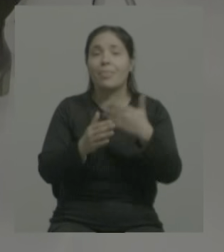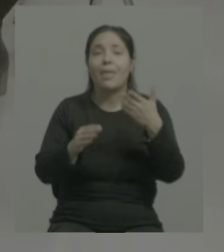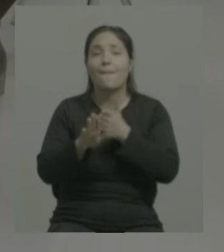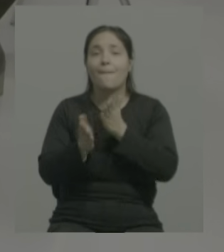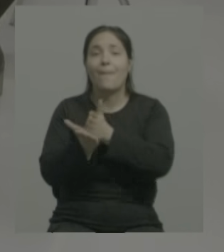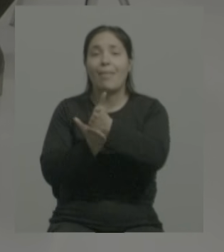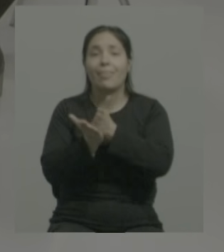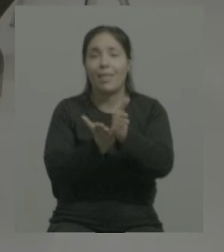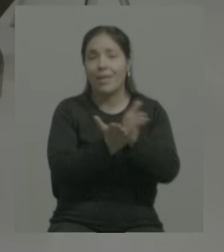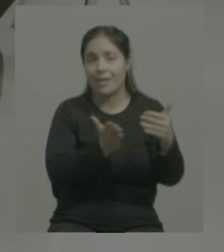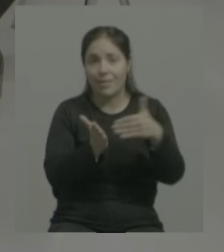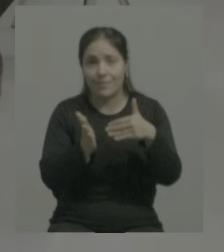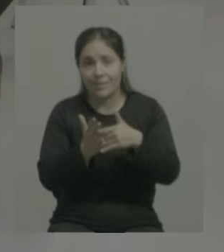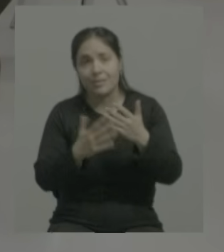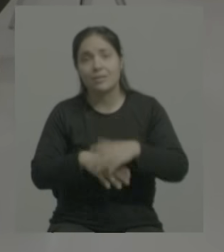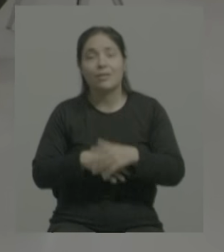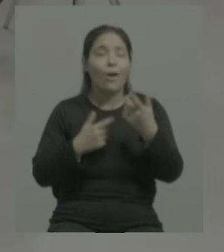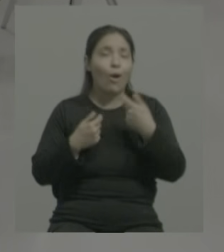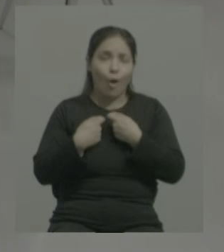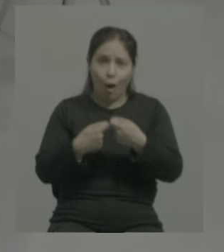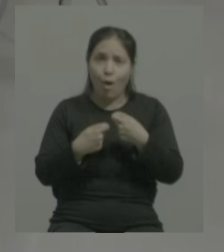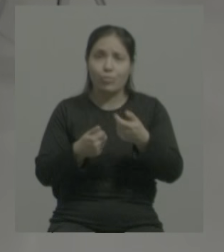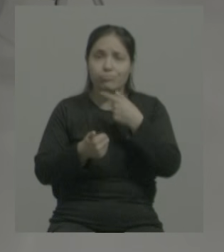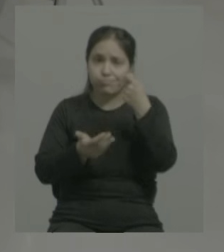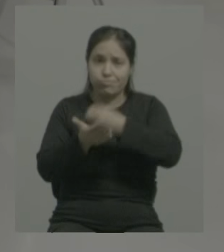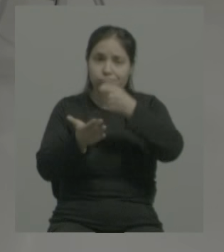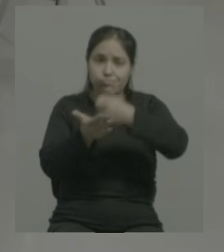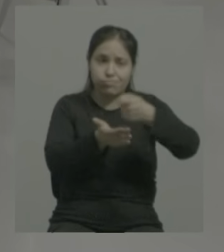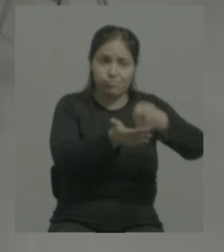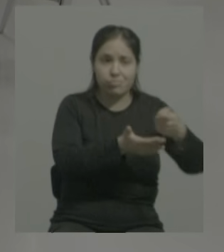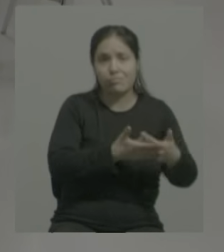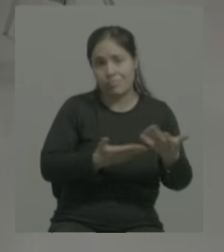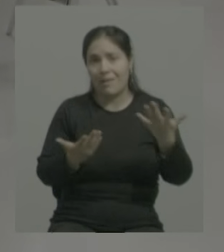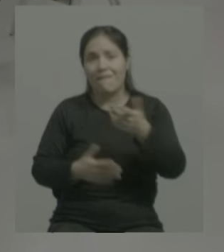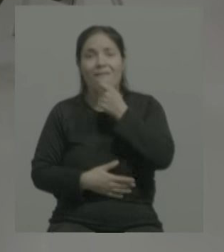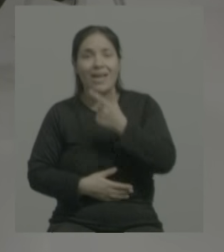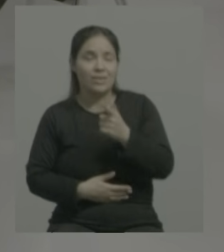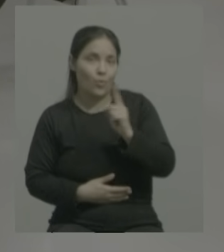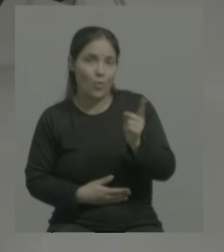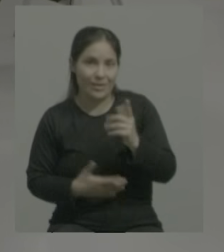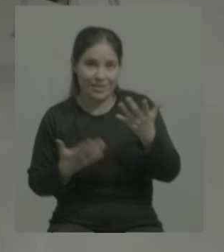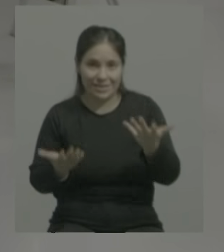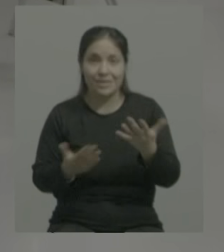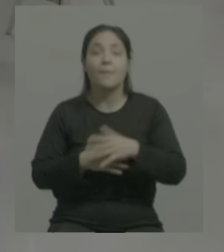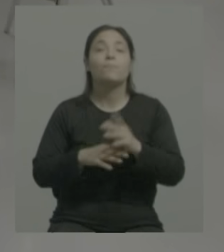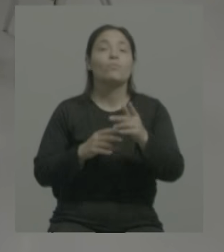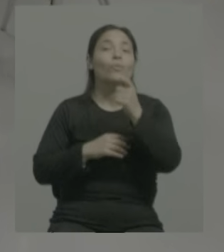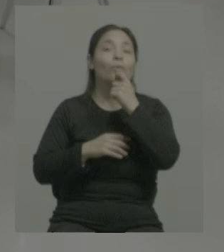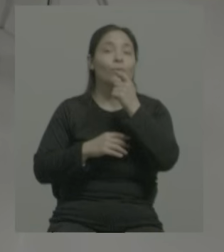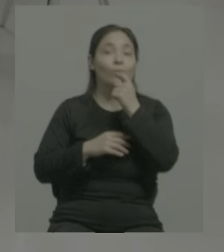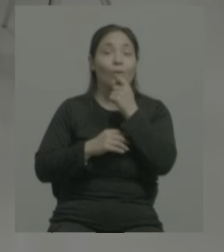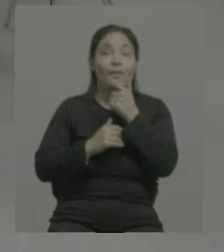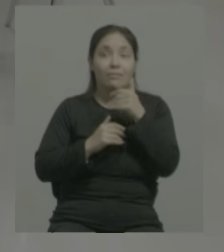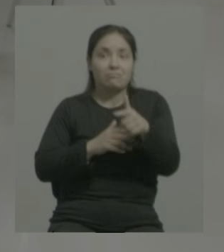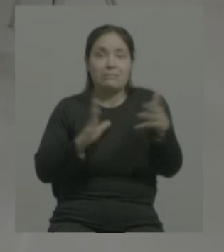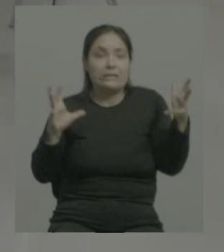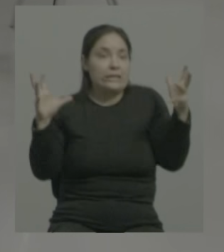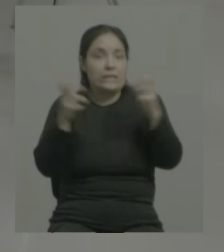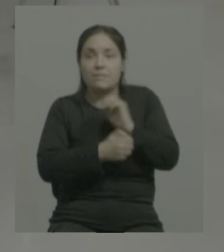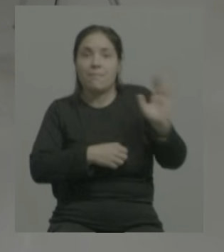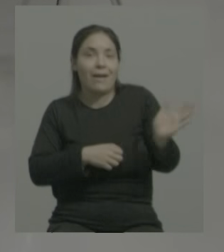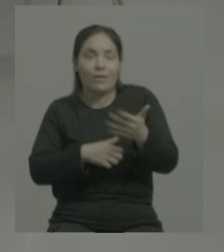verdad que no es tan fácil. Por eso entendemos también la lucha de los docentes y de los no docentes, de que acá nos está atravesando a todos por igual la crisis,